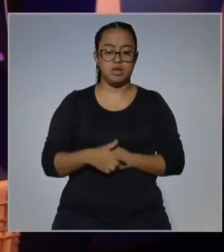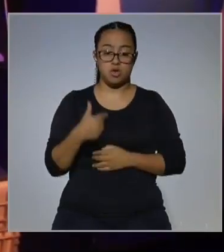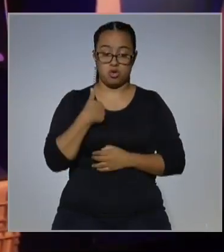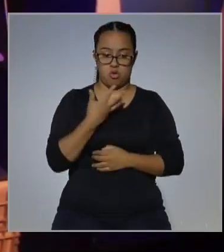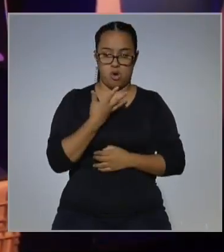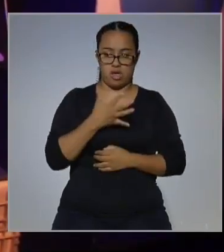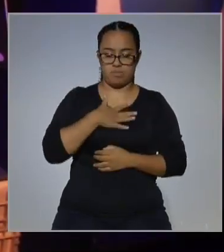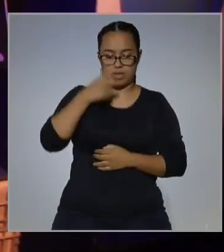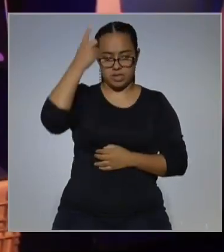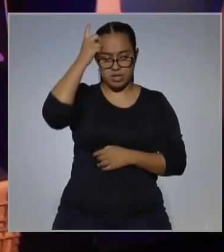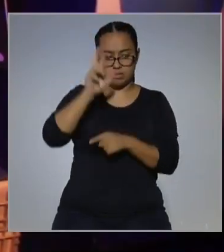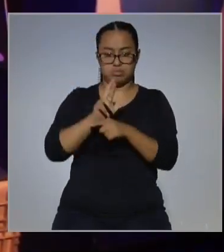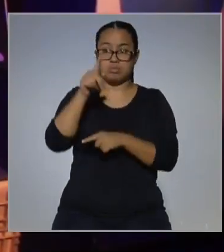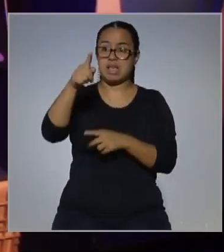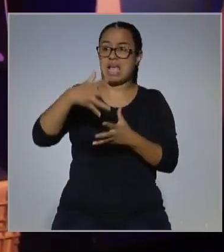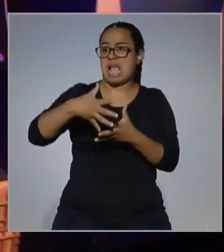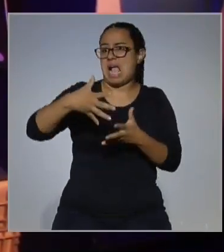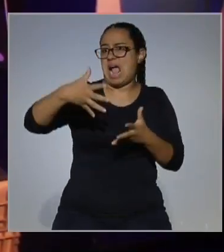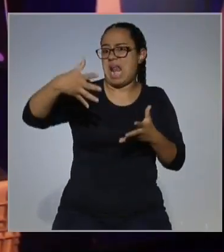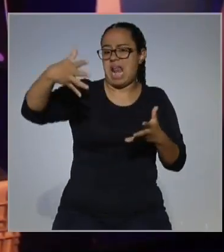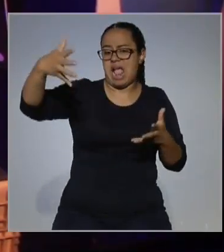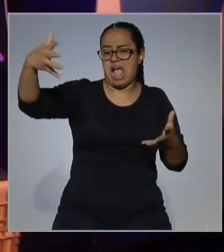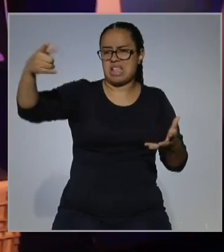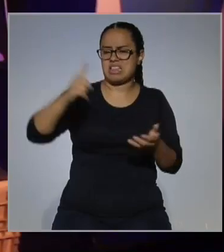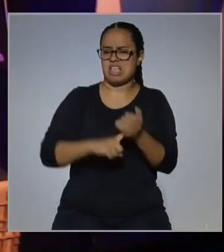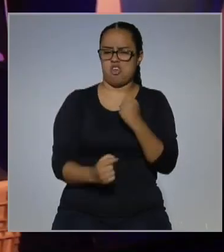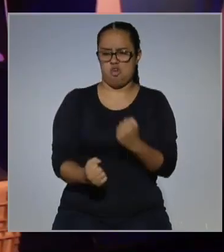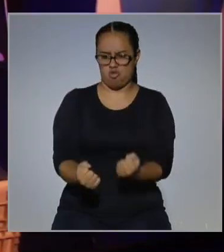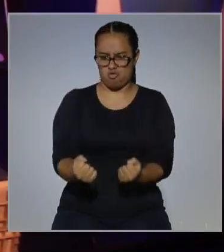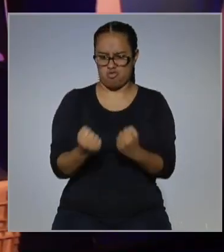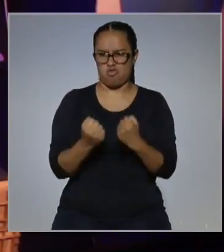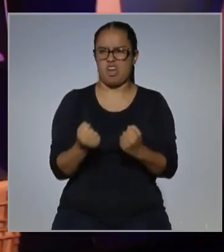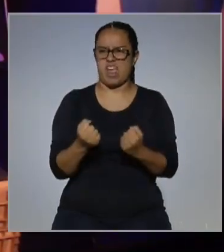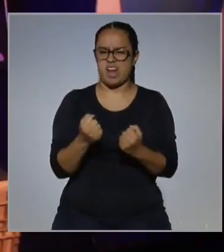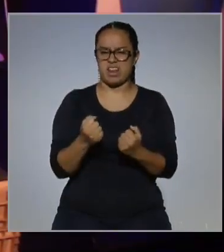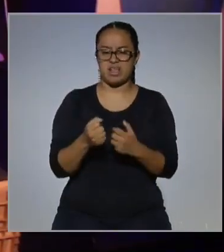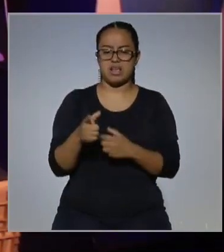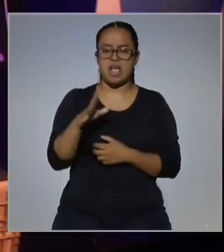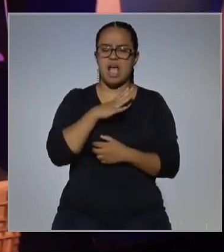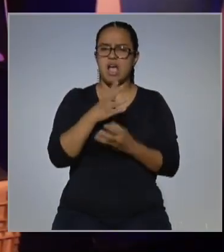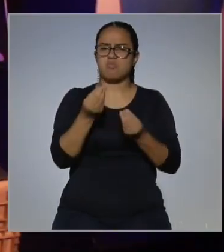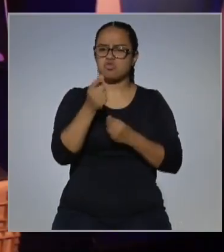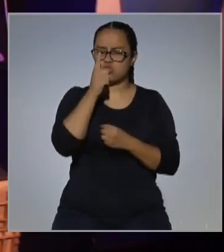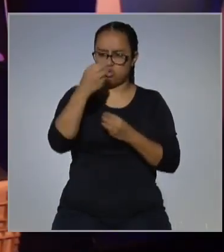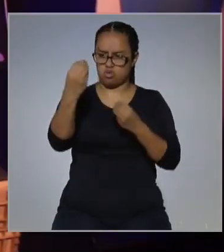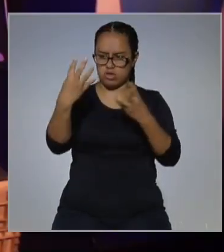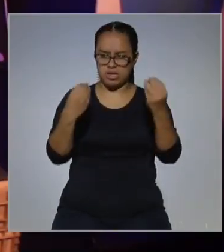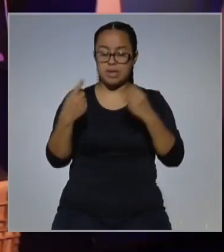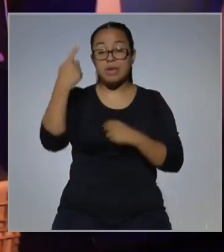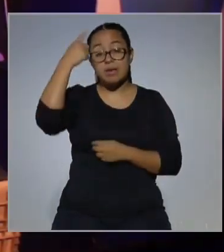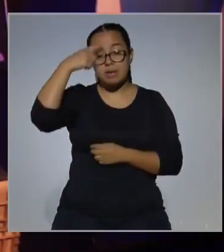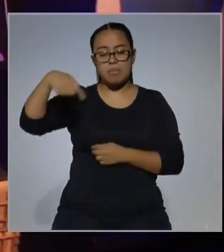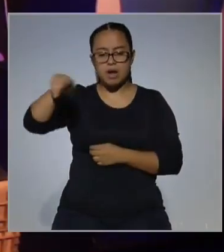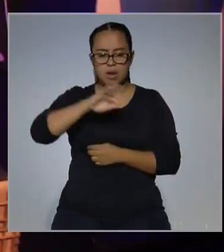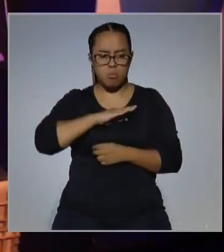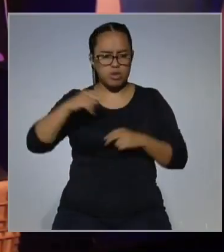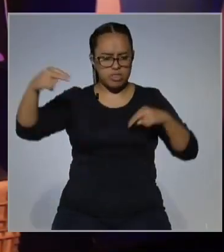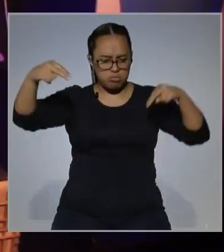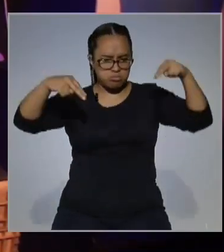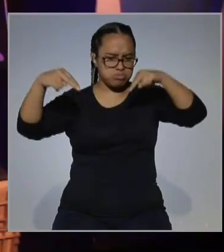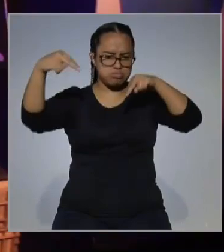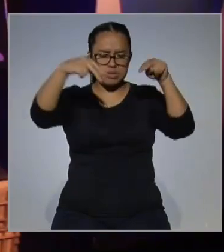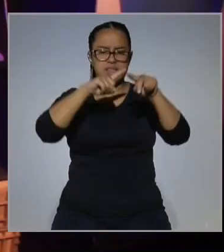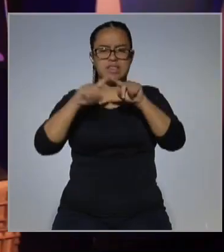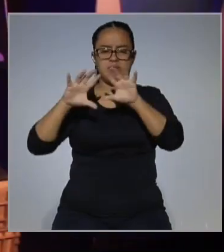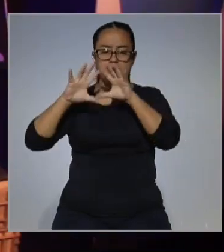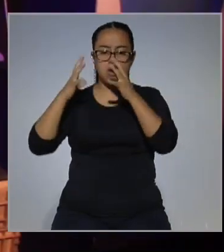nave, es muy grande y muy potente. Tiene muchos focos para que nos vean desde diferentes planetas